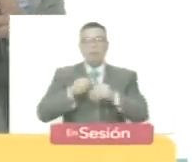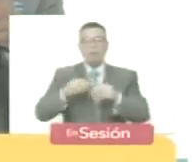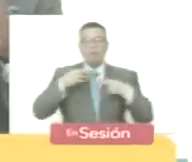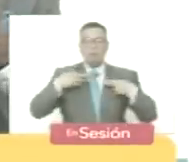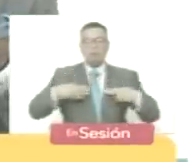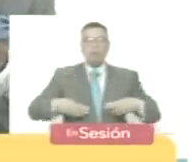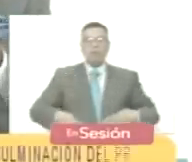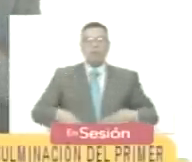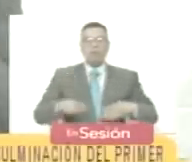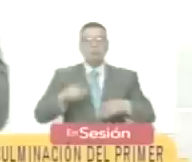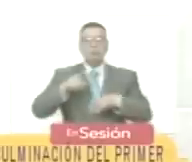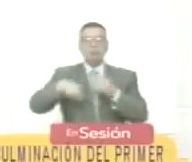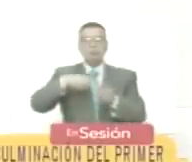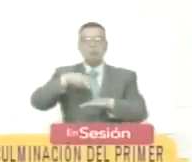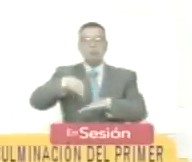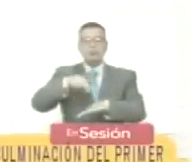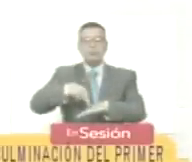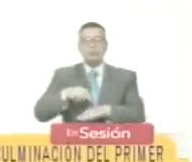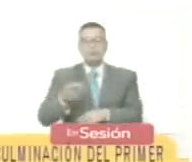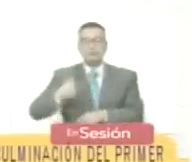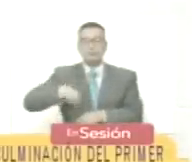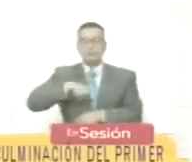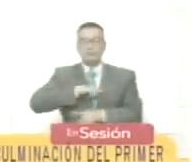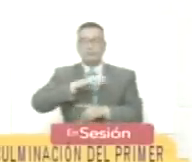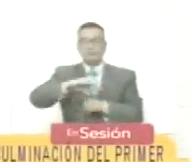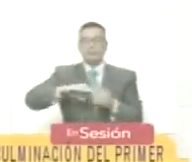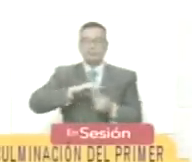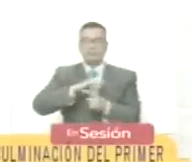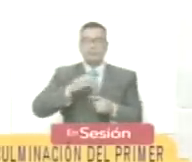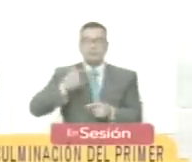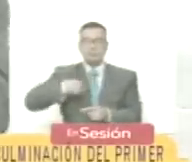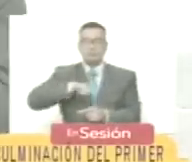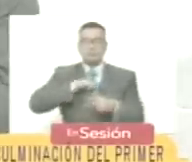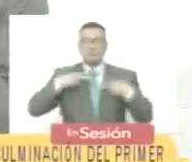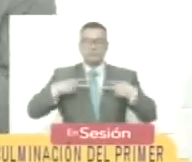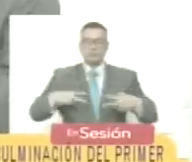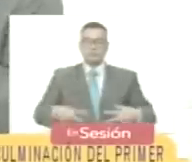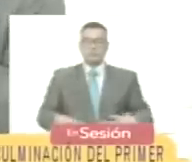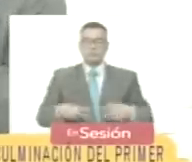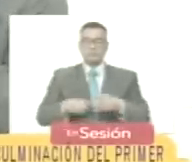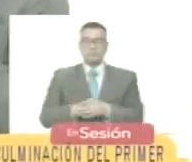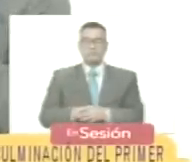ser nacional, de nuestra cultura, de nuestra vida.